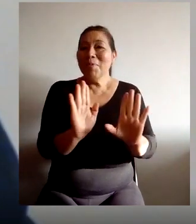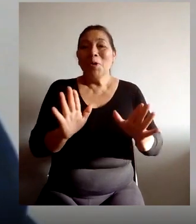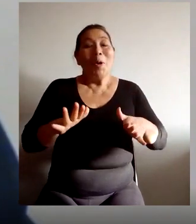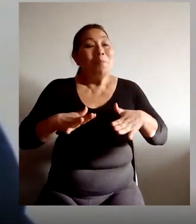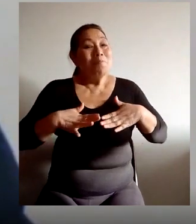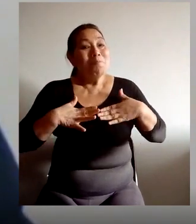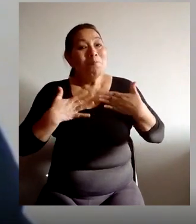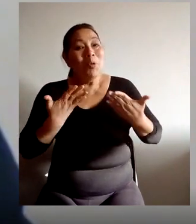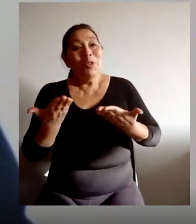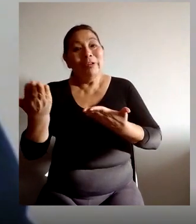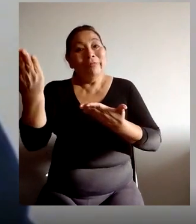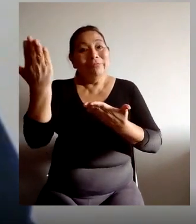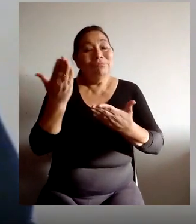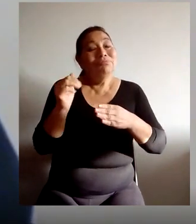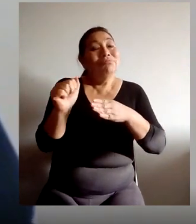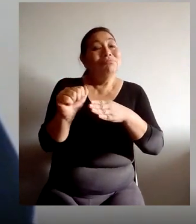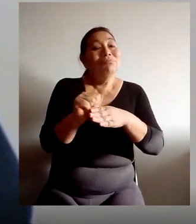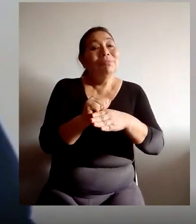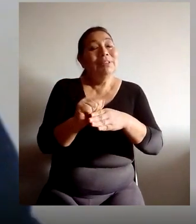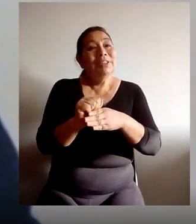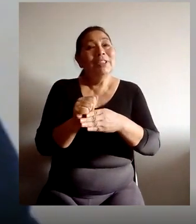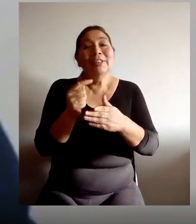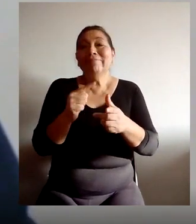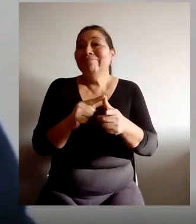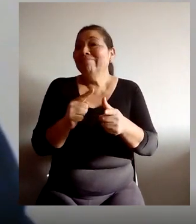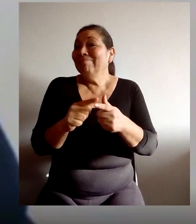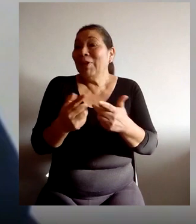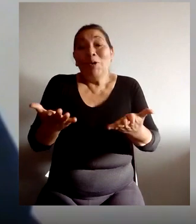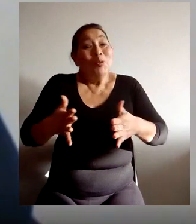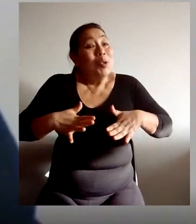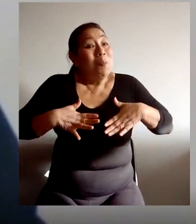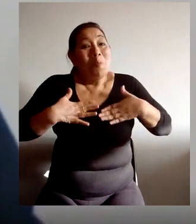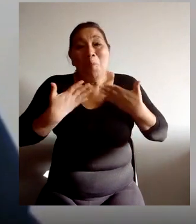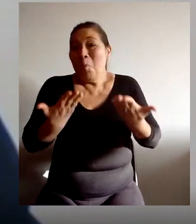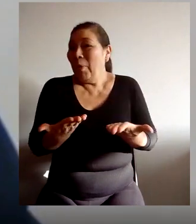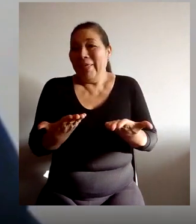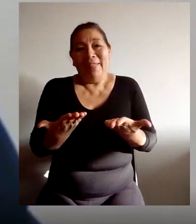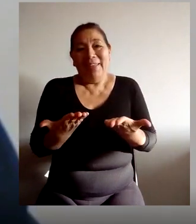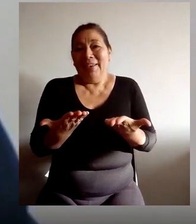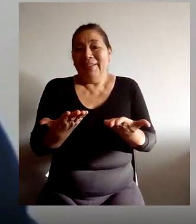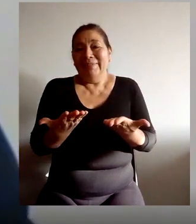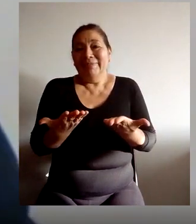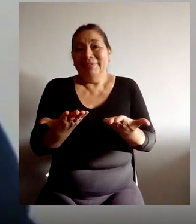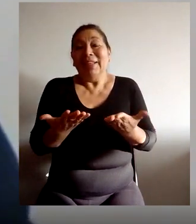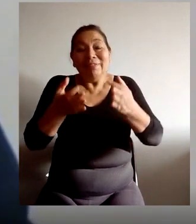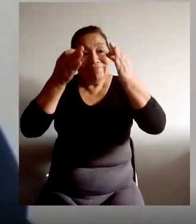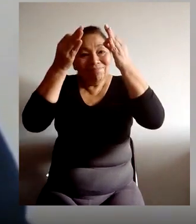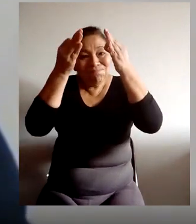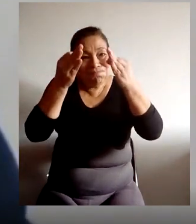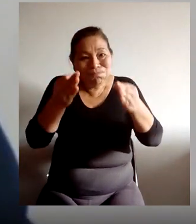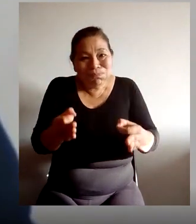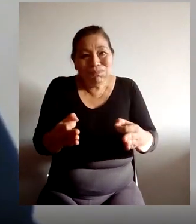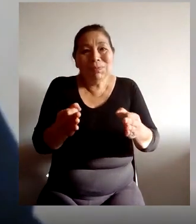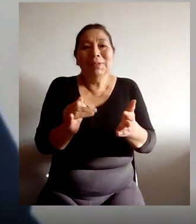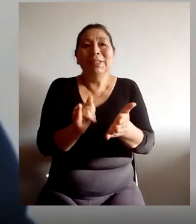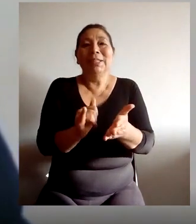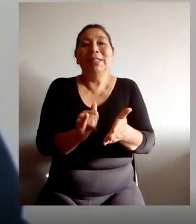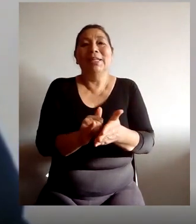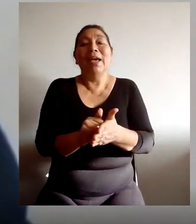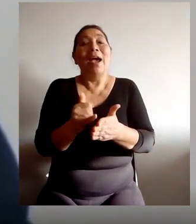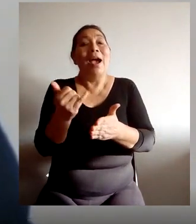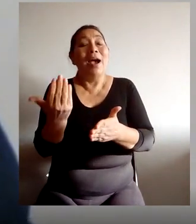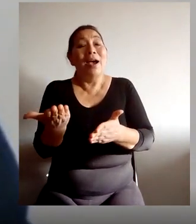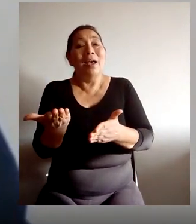tener la certeza de que haya estado apto, haya tenido la aptitud para emitir un diagnóstico